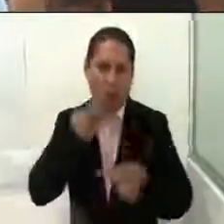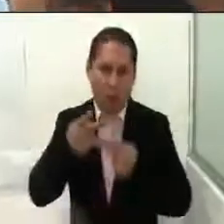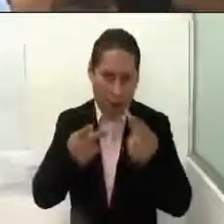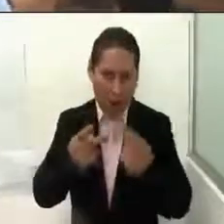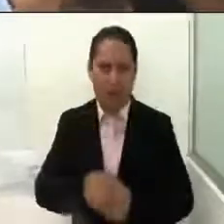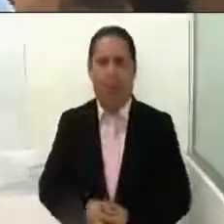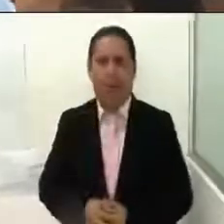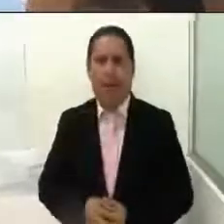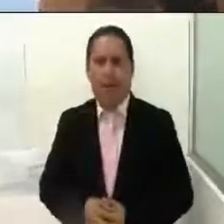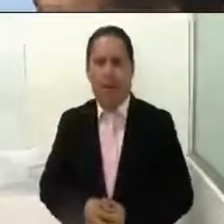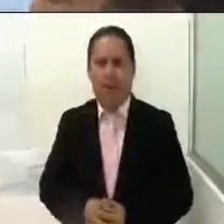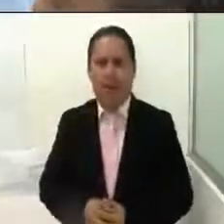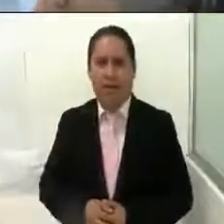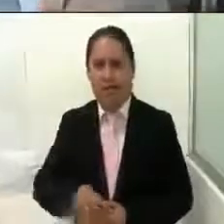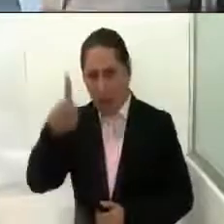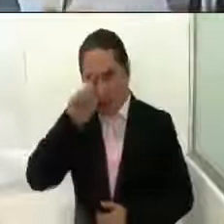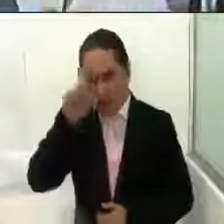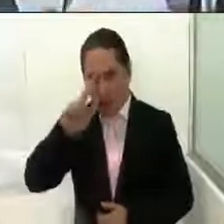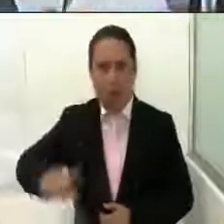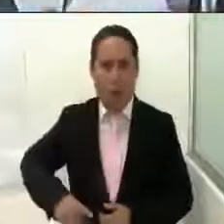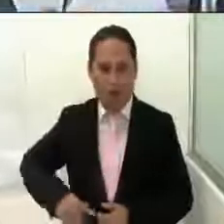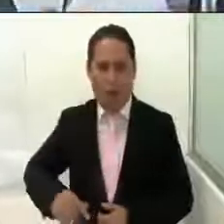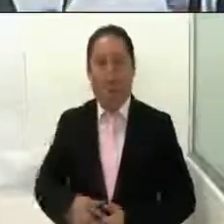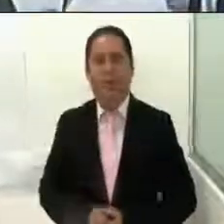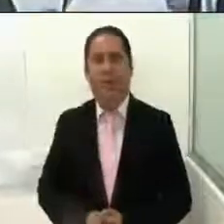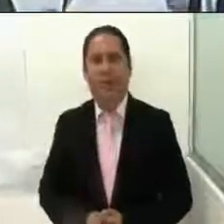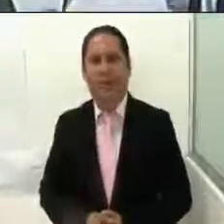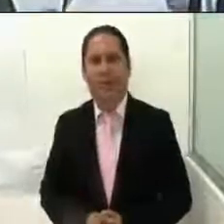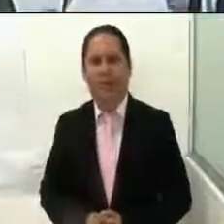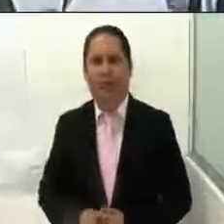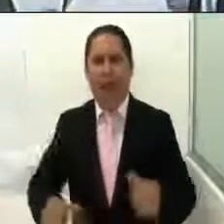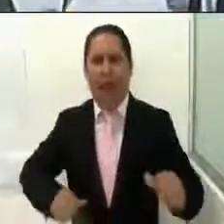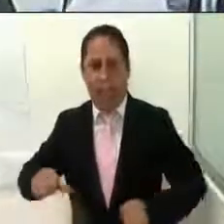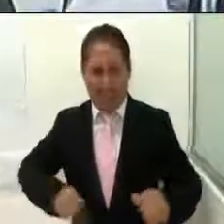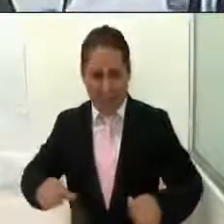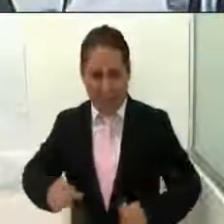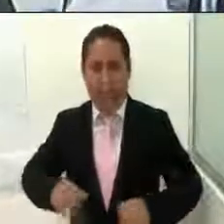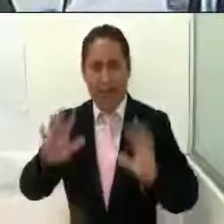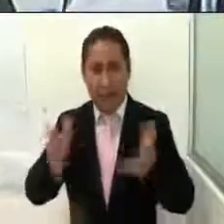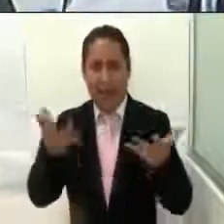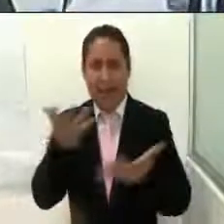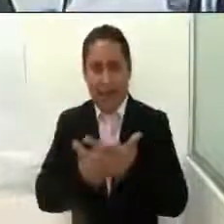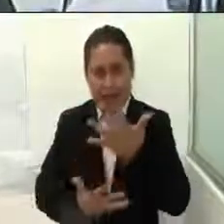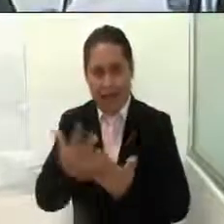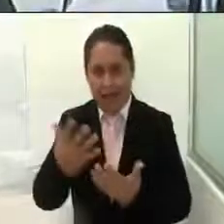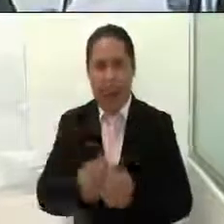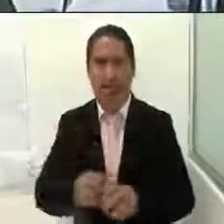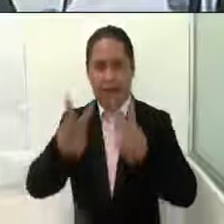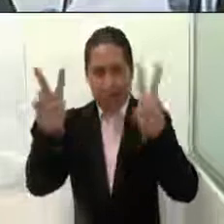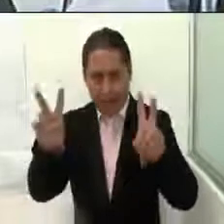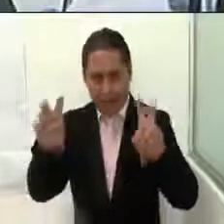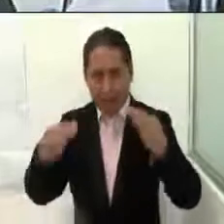del gobernador gracias presidente las acciones tomadas en materia de equidad e igualdad de